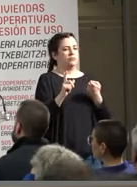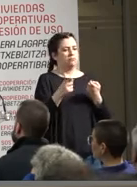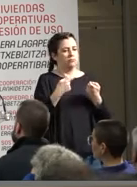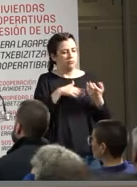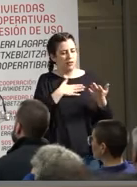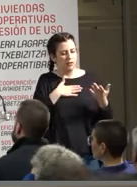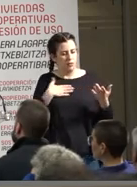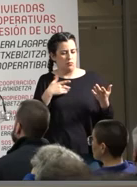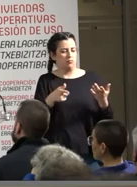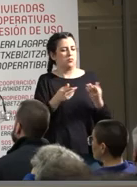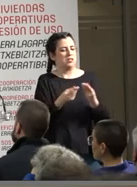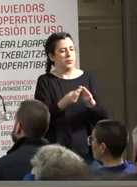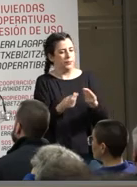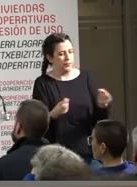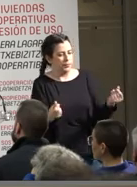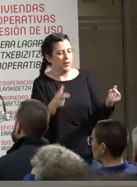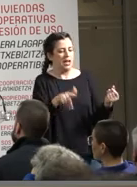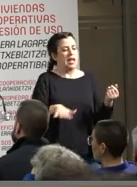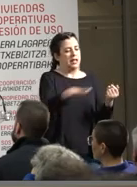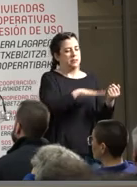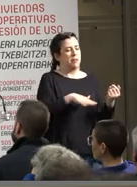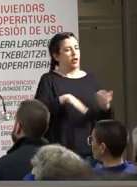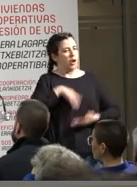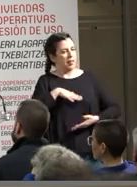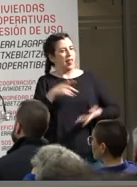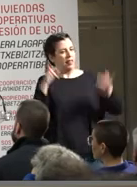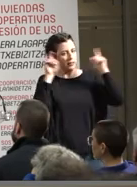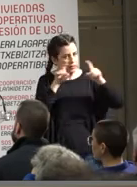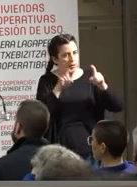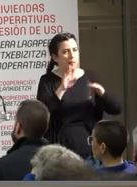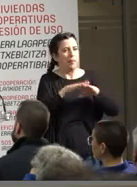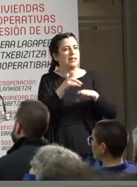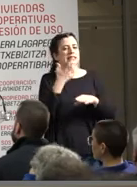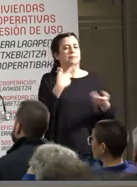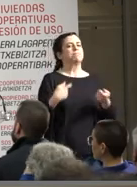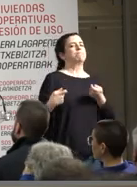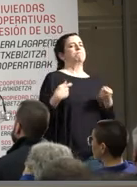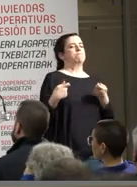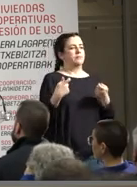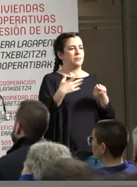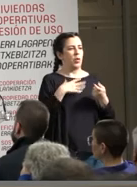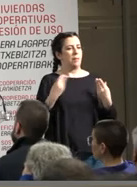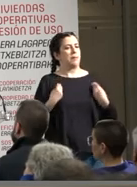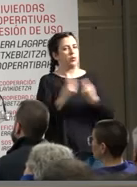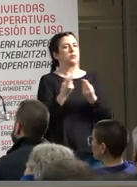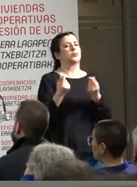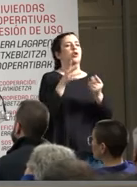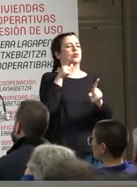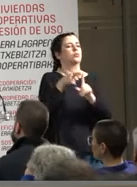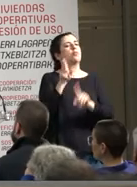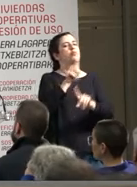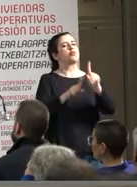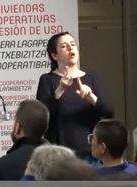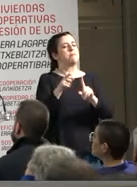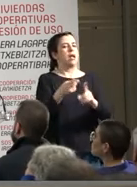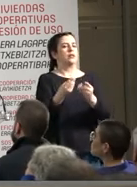aquí se trata de dotarnos de capacidades y aprendizaje para que resolvamos y podamos vivir con las demás personas, ¿no?